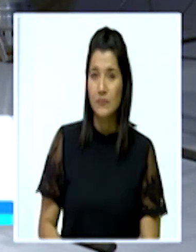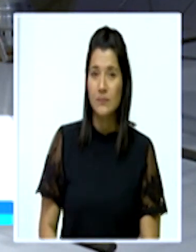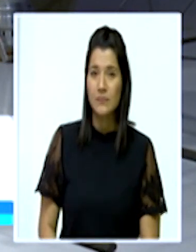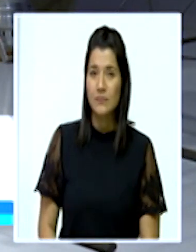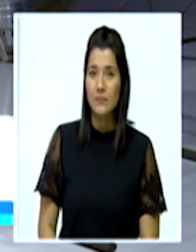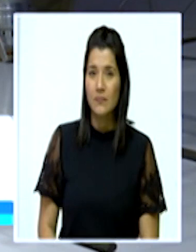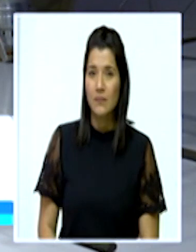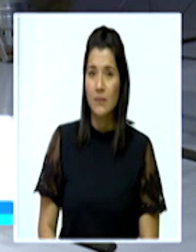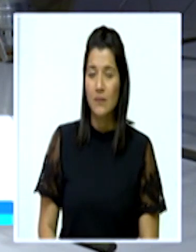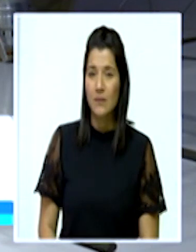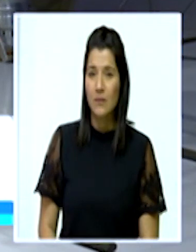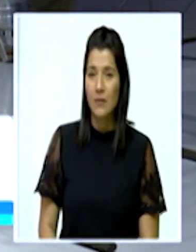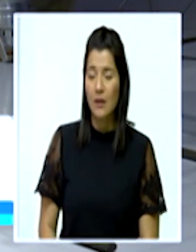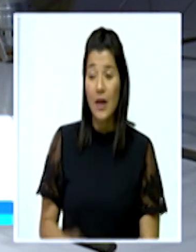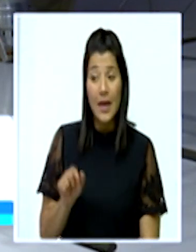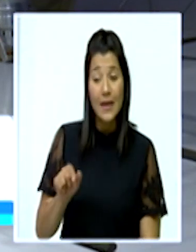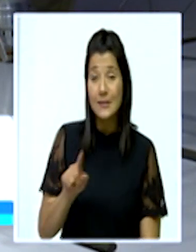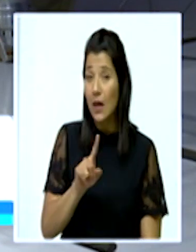No va sola